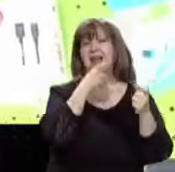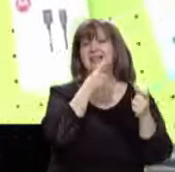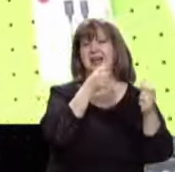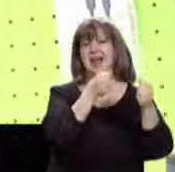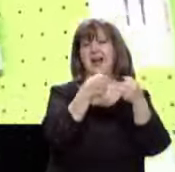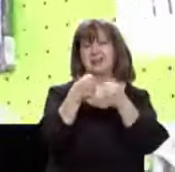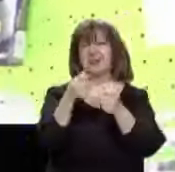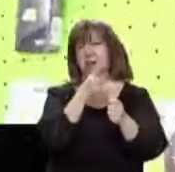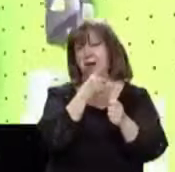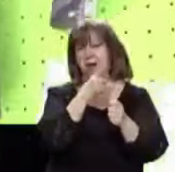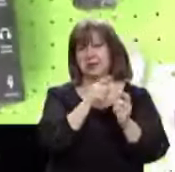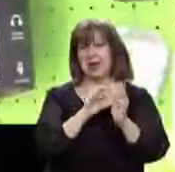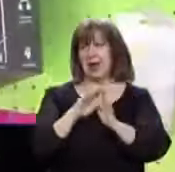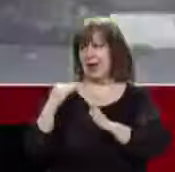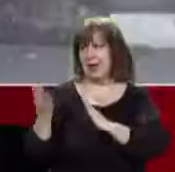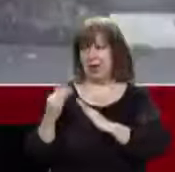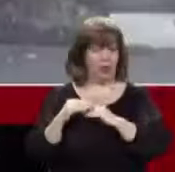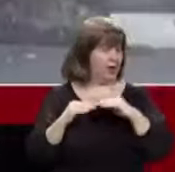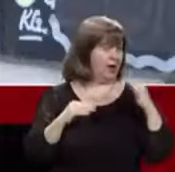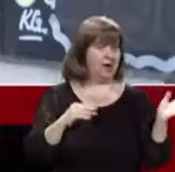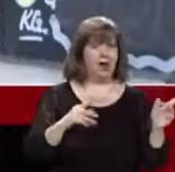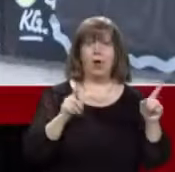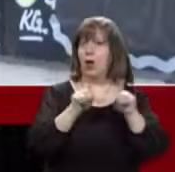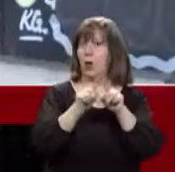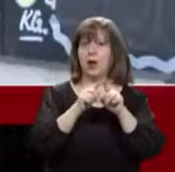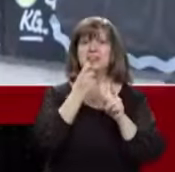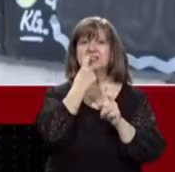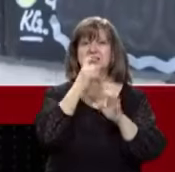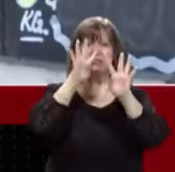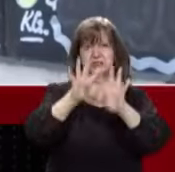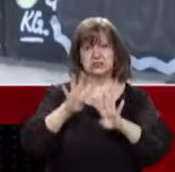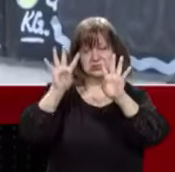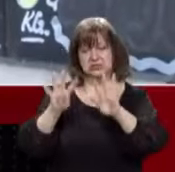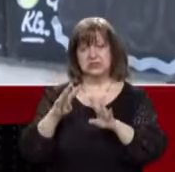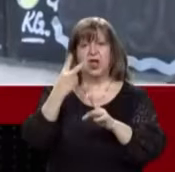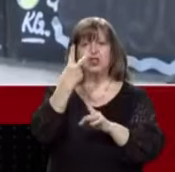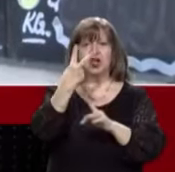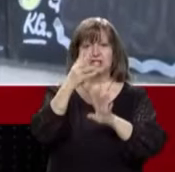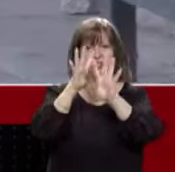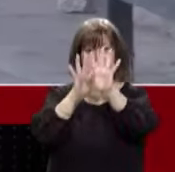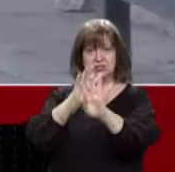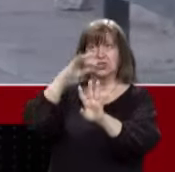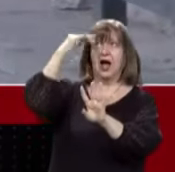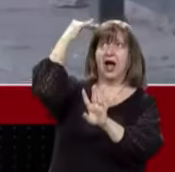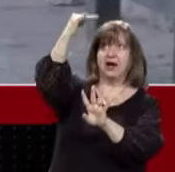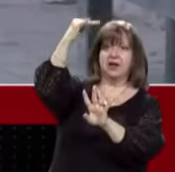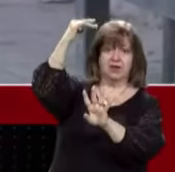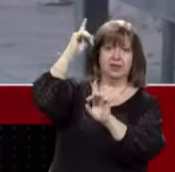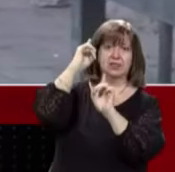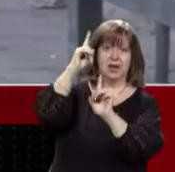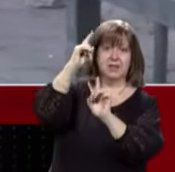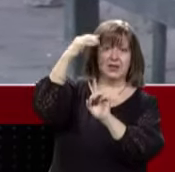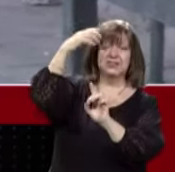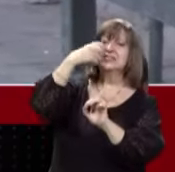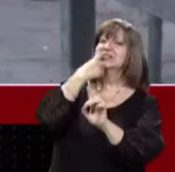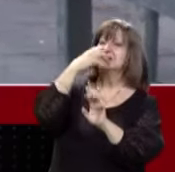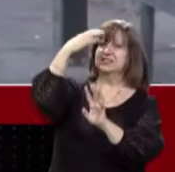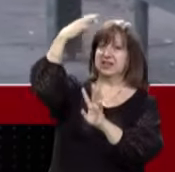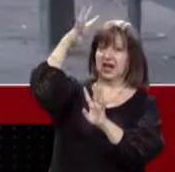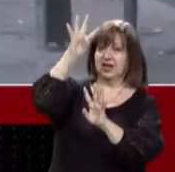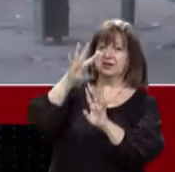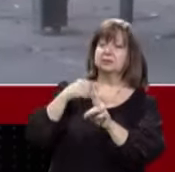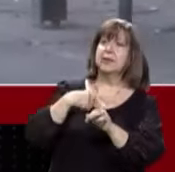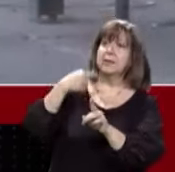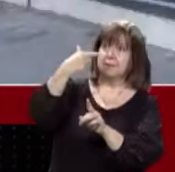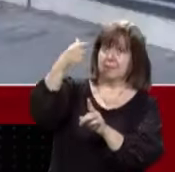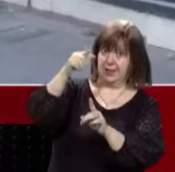ustedes verán que todos los comercios que están al lado atienden con rejas dobles, con rejas por arriba y por abajo. Pablo, ¿podemos mostrar este? Porque